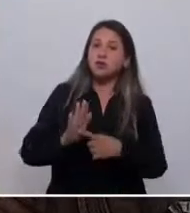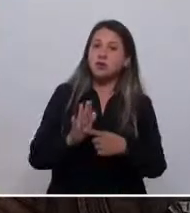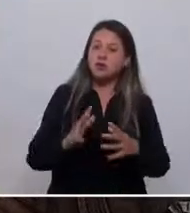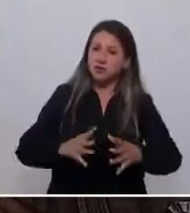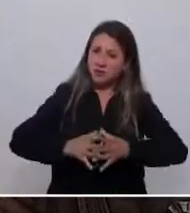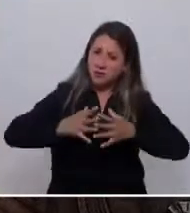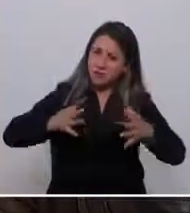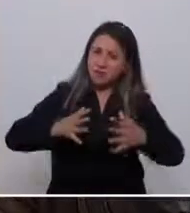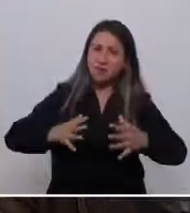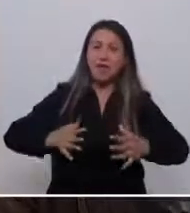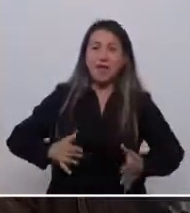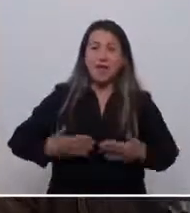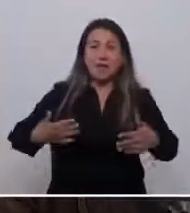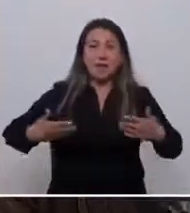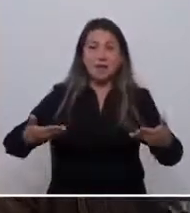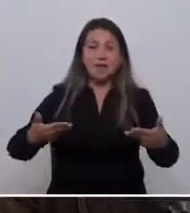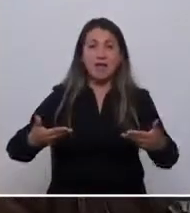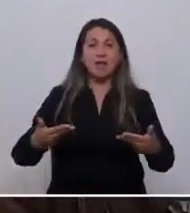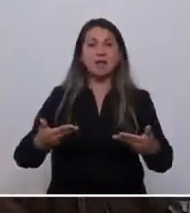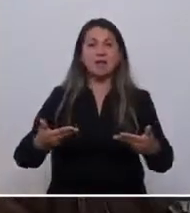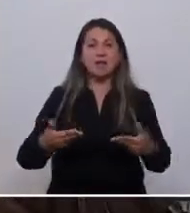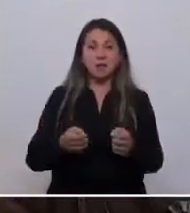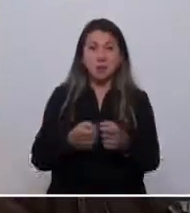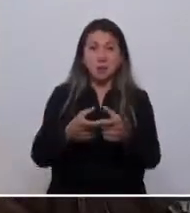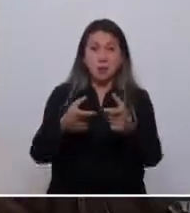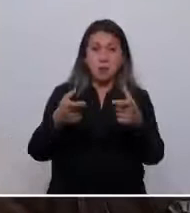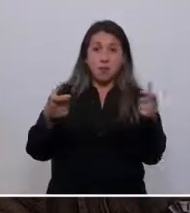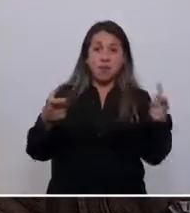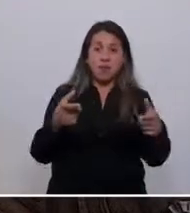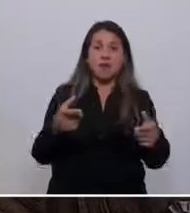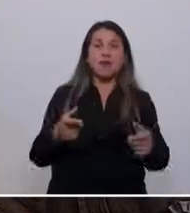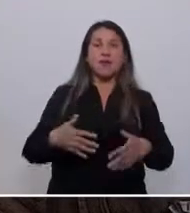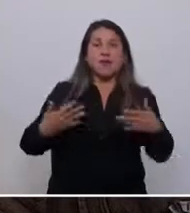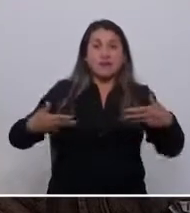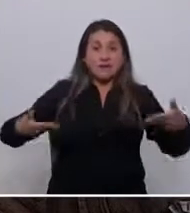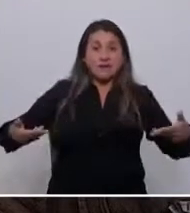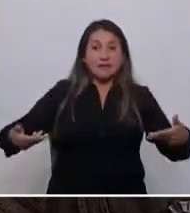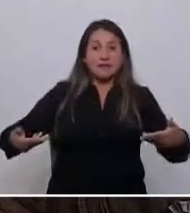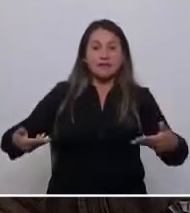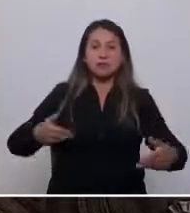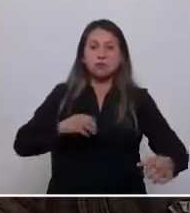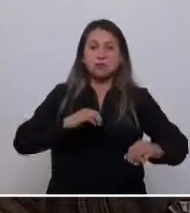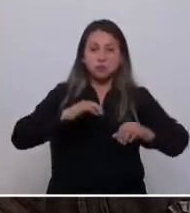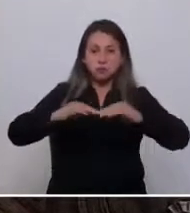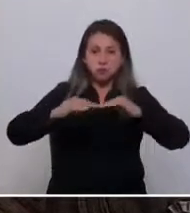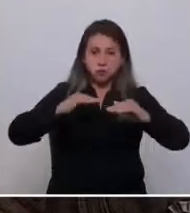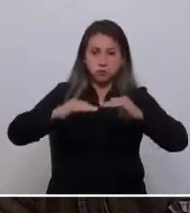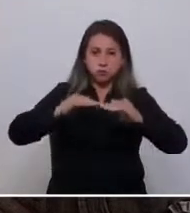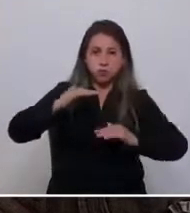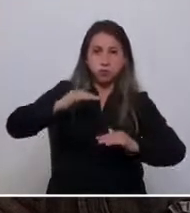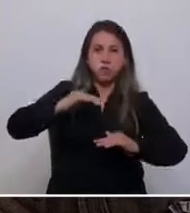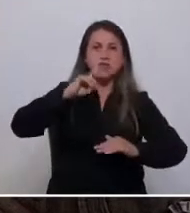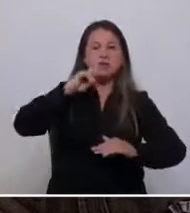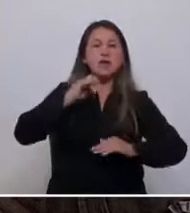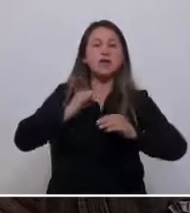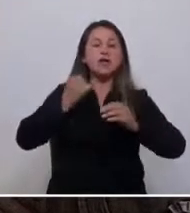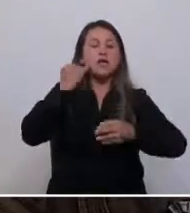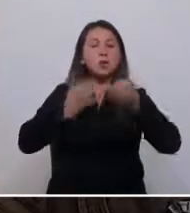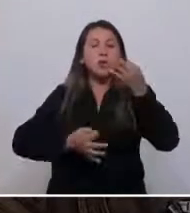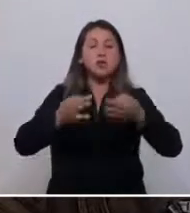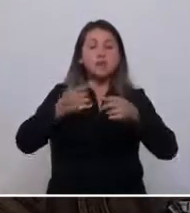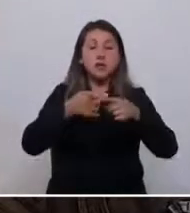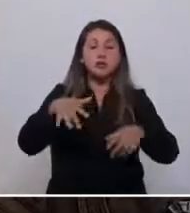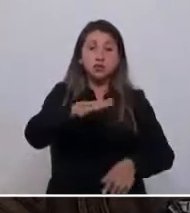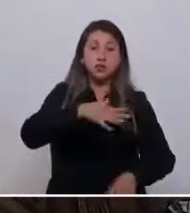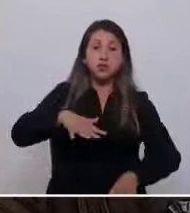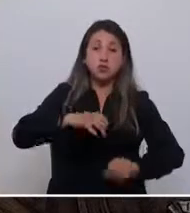tremenda energía acumulada, que nace de las presiones de las capas tectónicas de la injusticia social, la